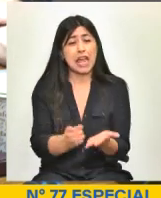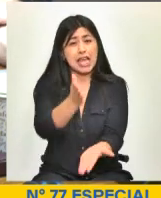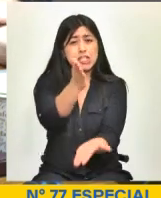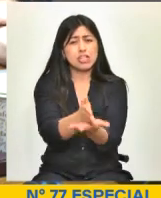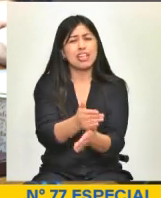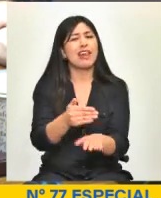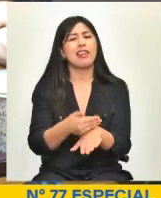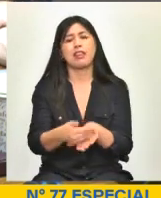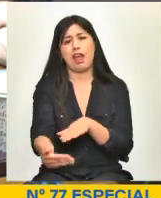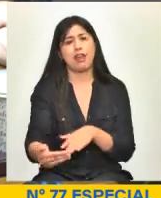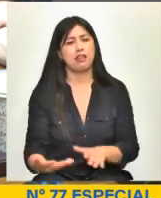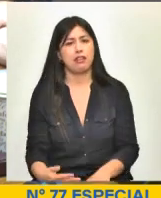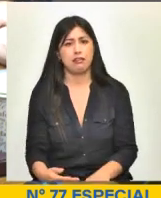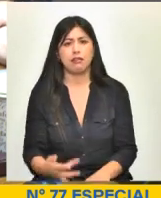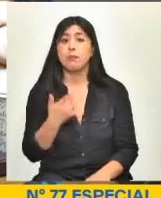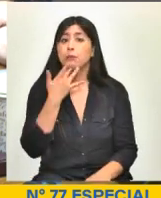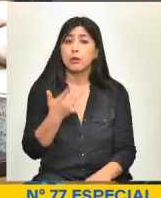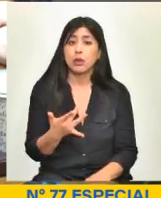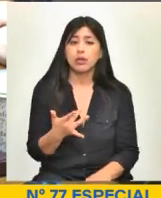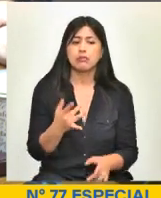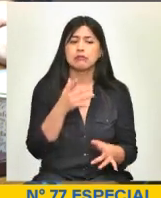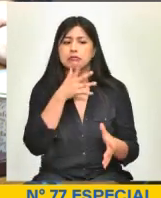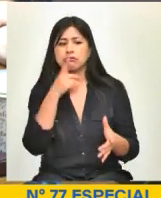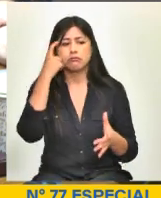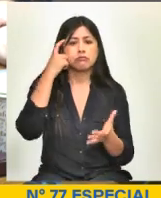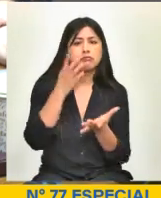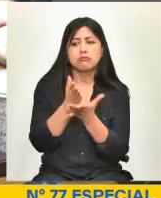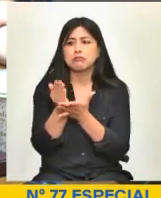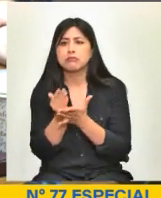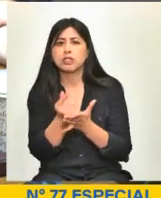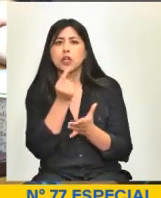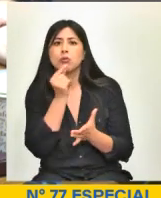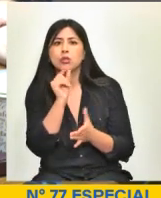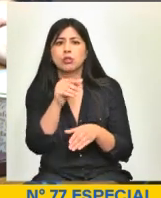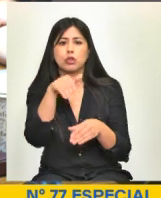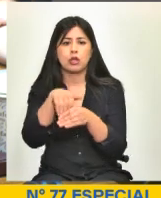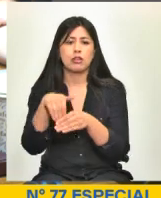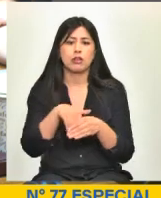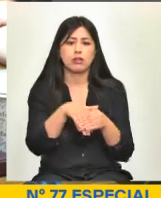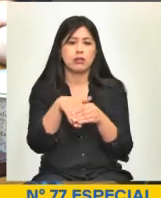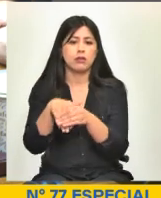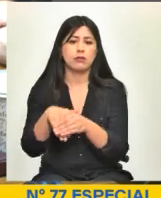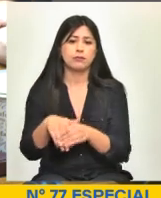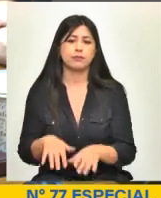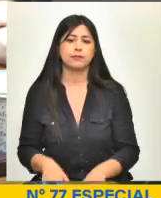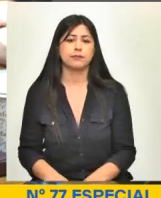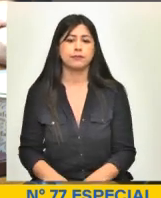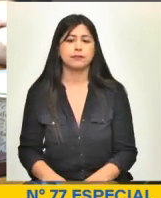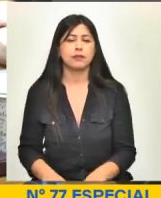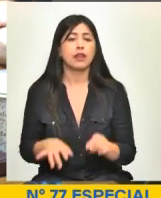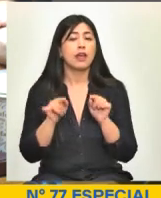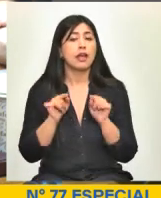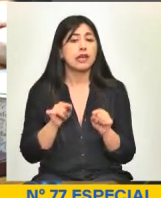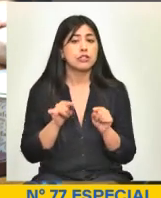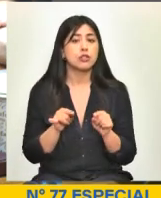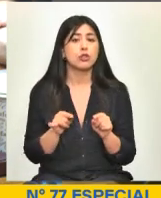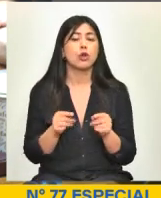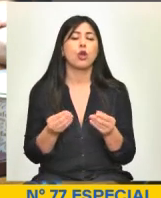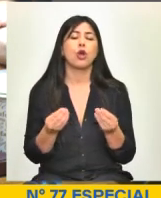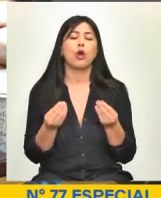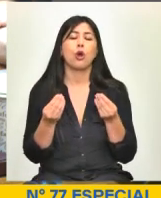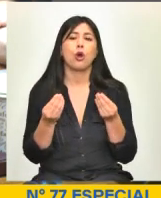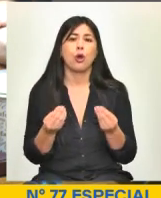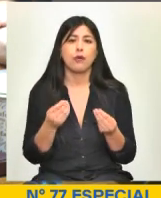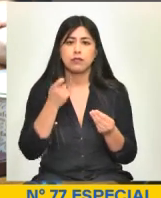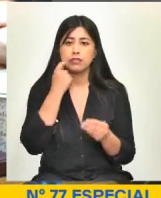se tomaron probablemente porque habían cálculos, estábamos a la vuelta de las elecciones. Y eso obviamente pone